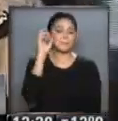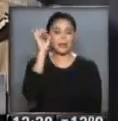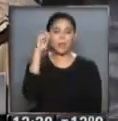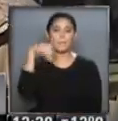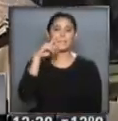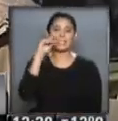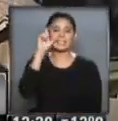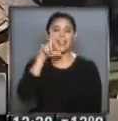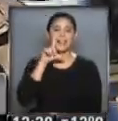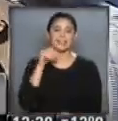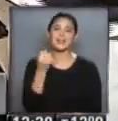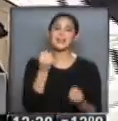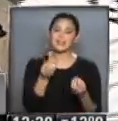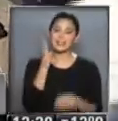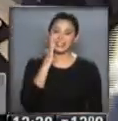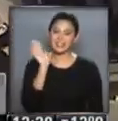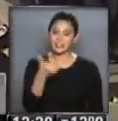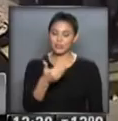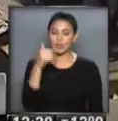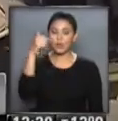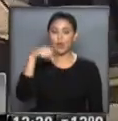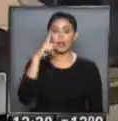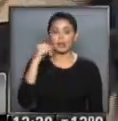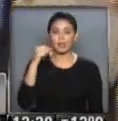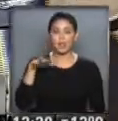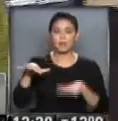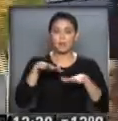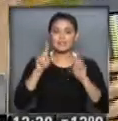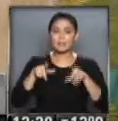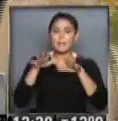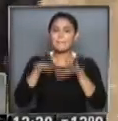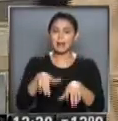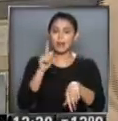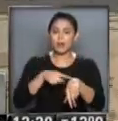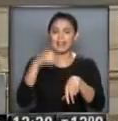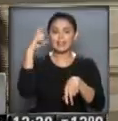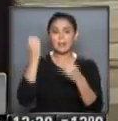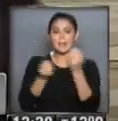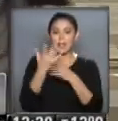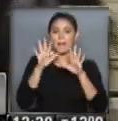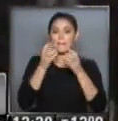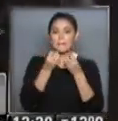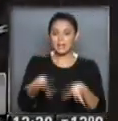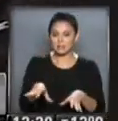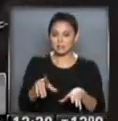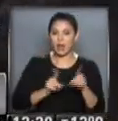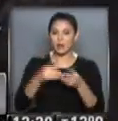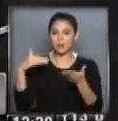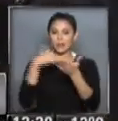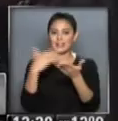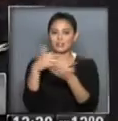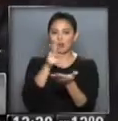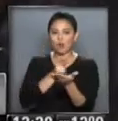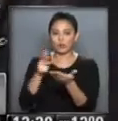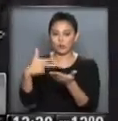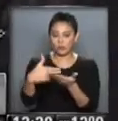esta jornada, ¿qué tal? Muy buenas tardes para todos. Con esta jornada de movilización y paro que comenzó a las 10 de la mañana, cortando los accesos a la ciudad